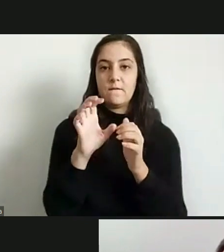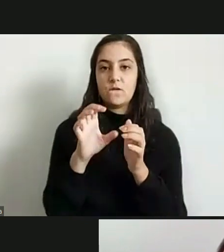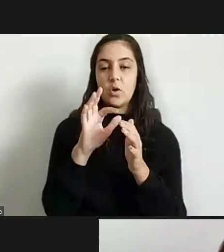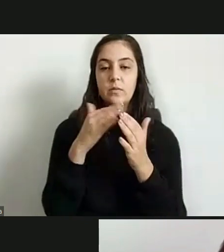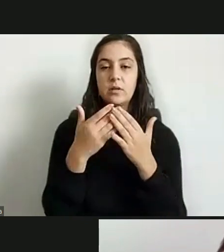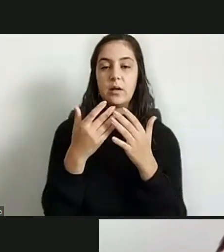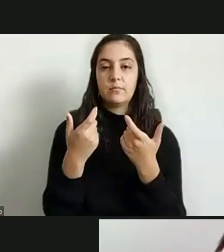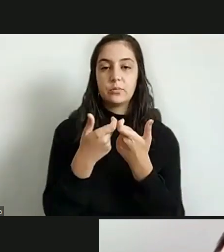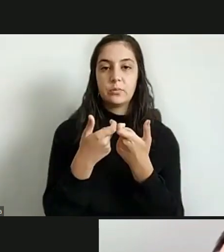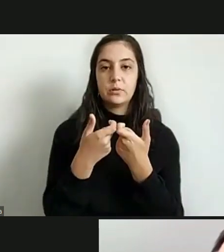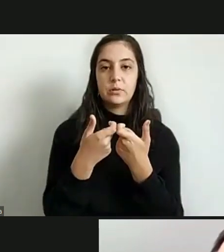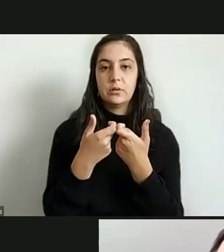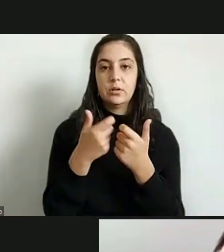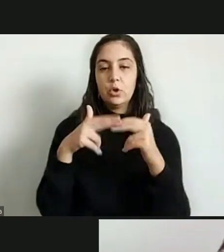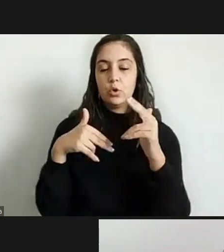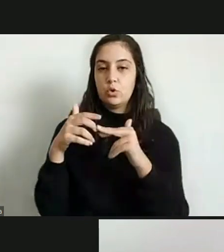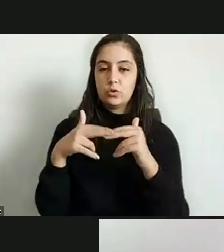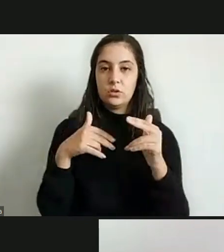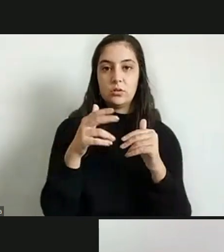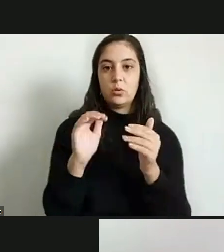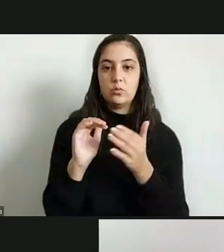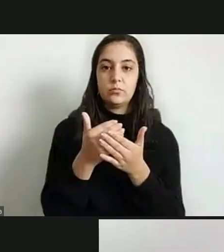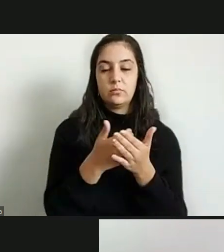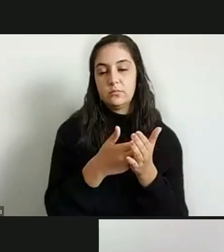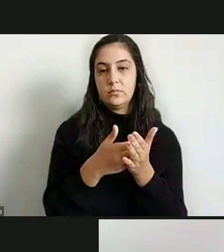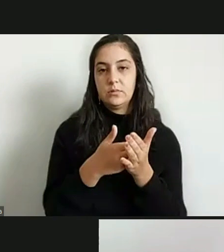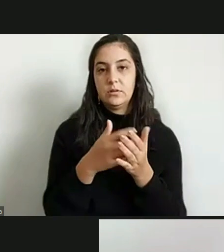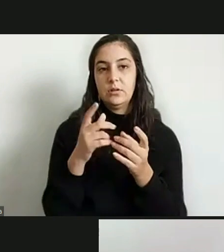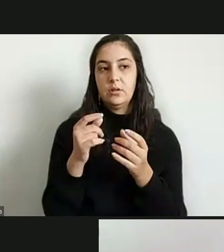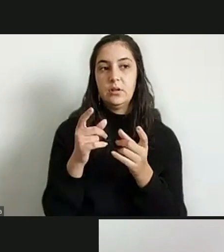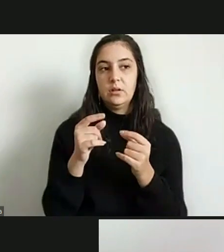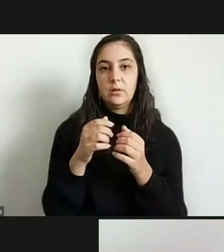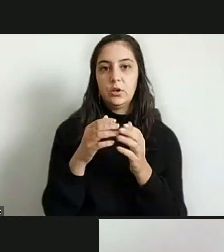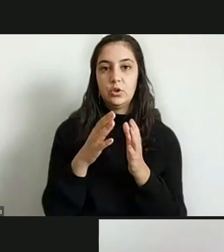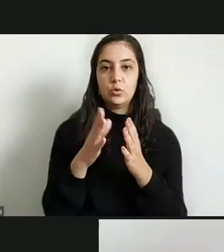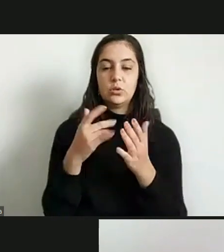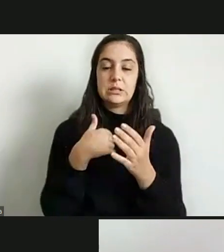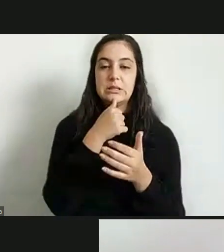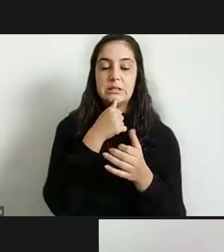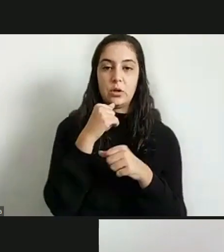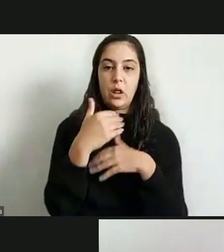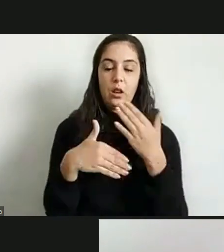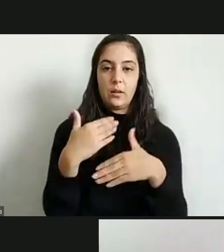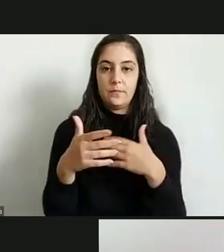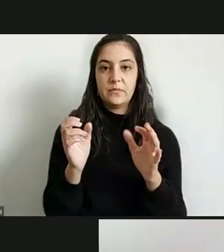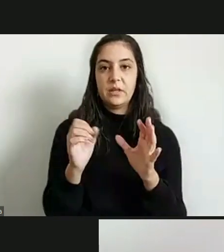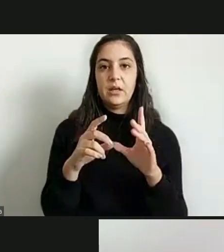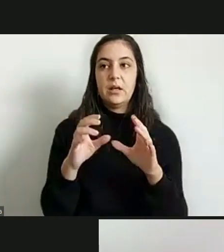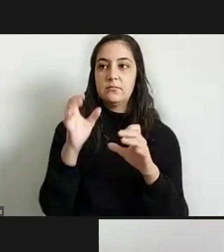a la construcción de la muestra y todas las decisiones que se tomaron a nivel